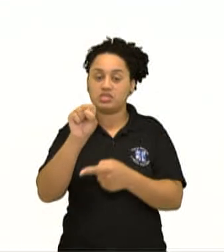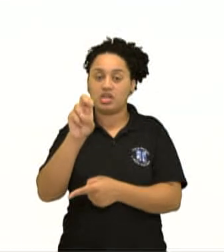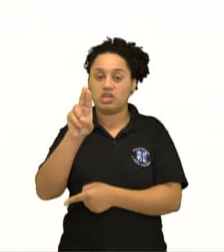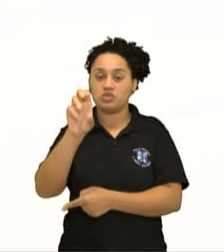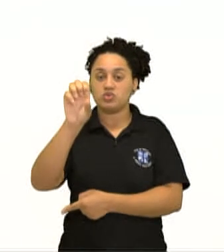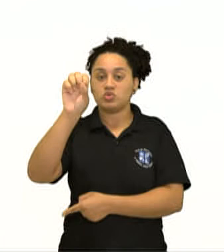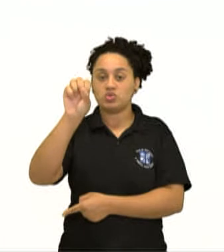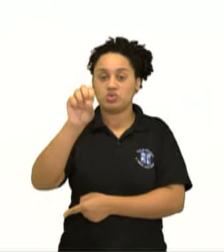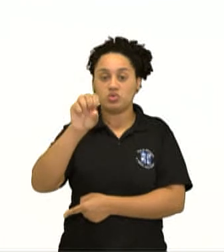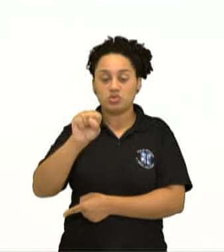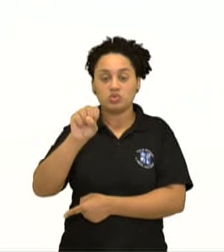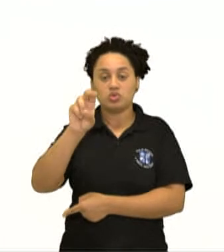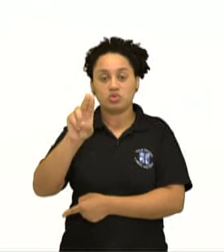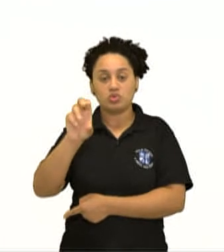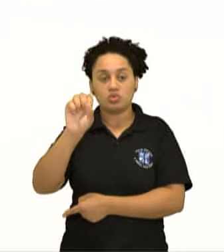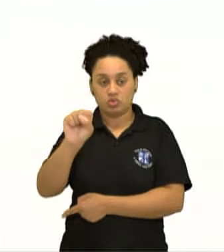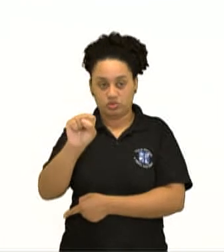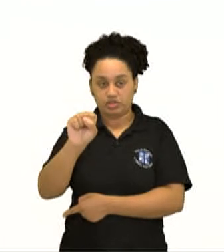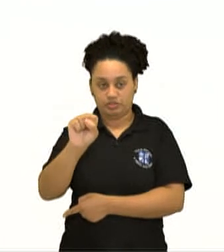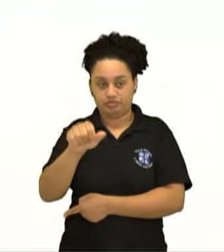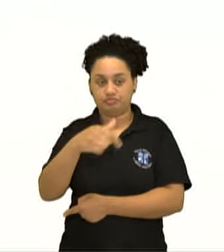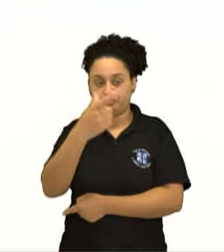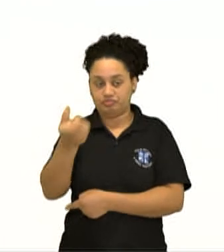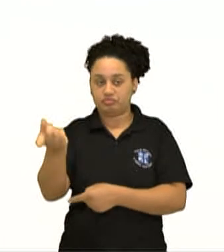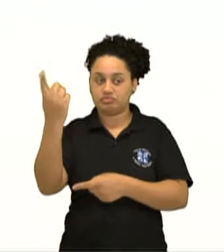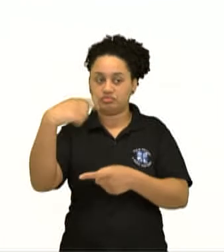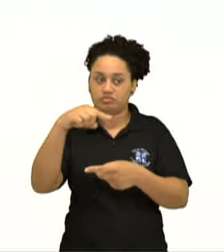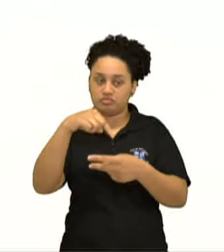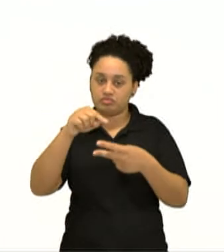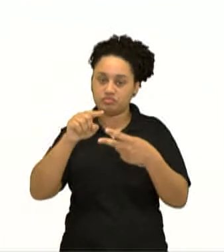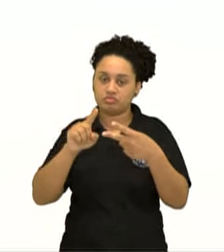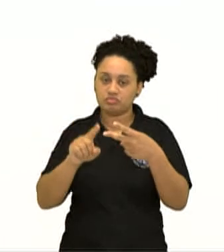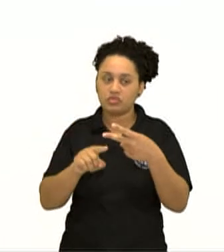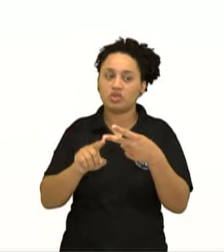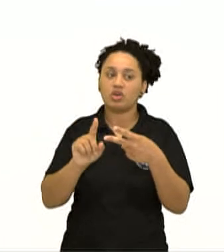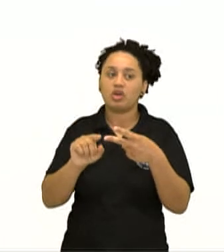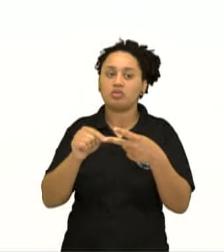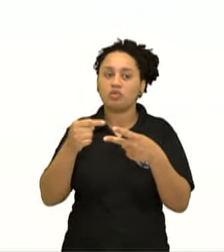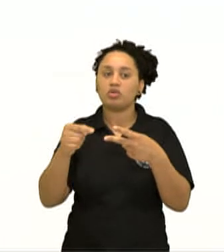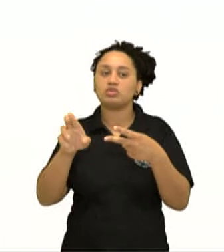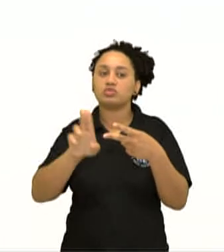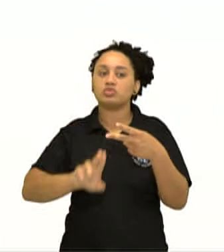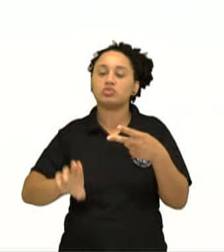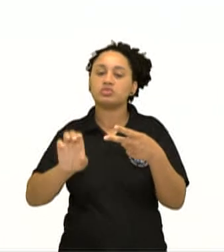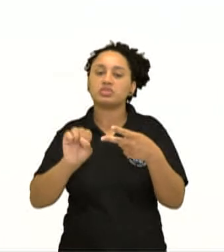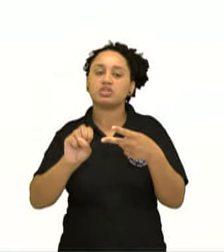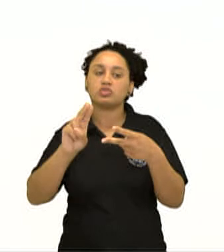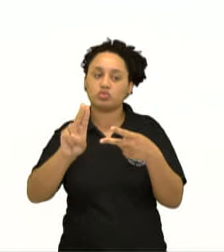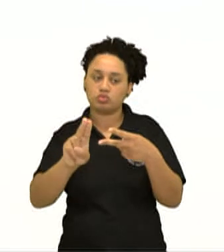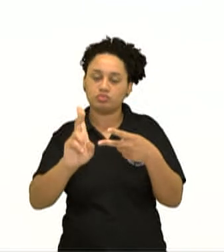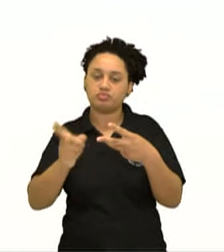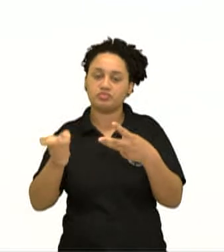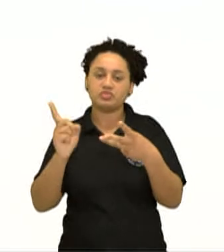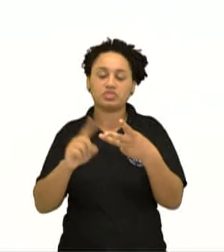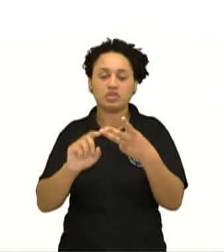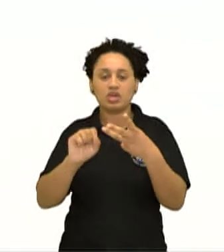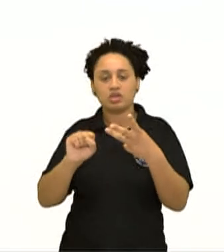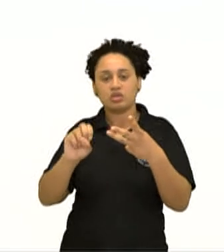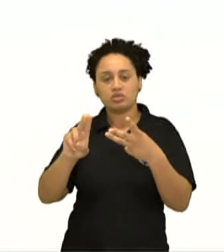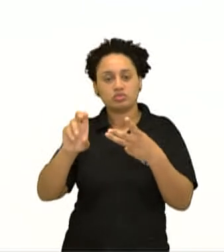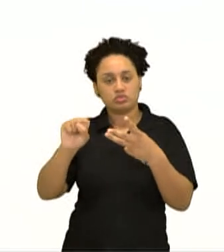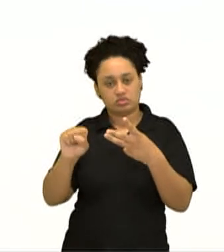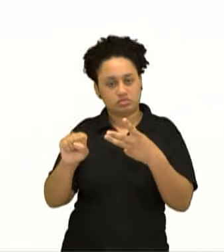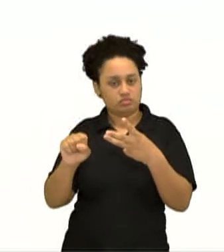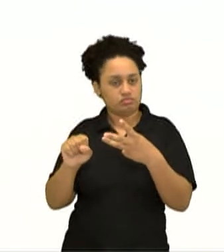alcanzar sus sueños. Y todo para que se los arrebataran. El padre de 4 pequeños